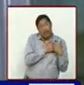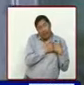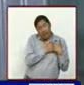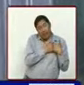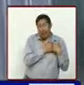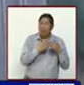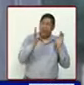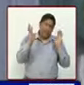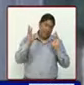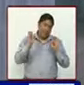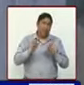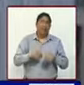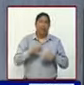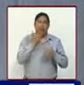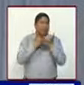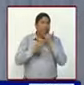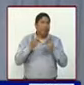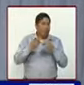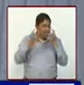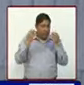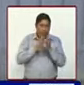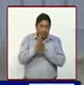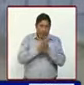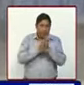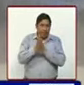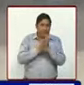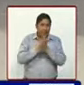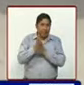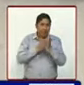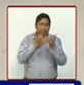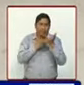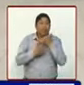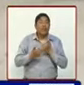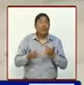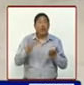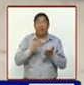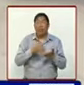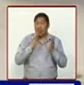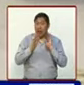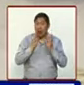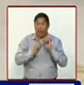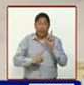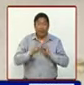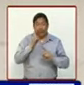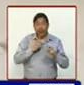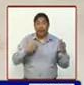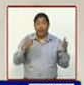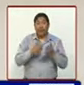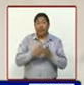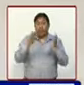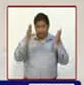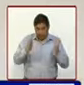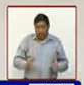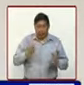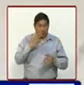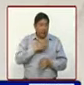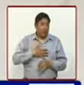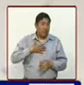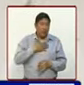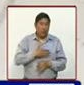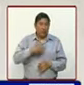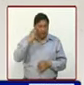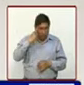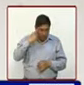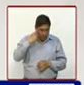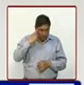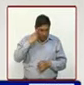plazas cercanas a esta zona. Uh-huh. Así que hay mucha expectativa por la reapertura y quiero hablar con algunos vecinos, voy a buscar a algunos vecinos porque me